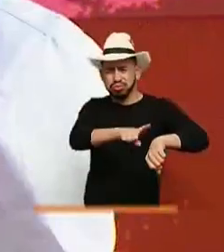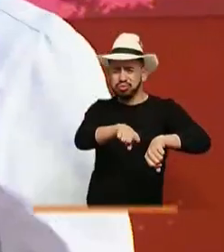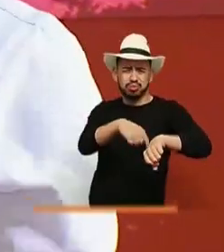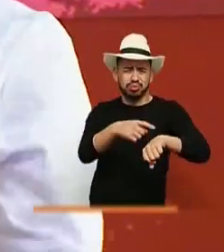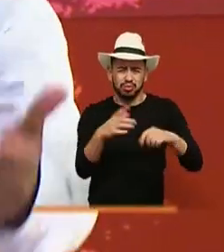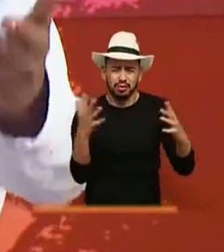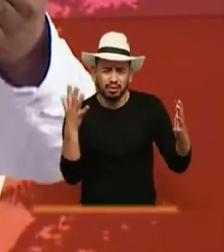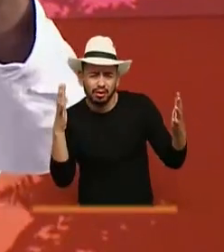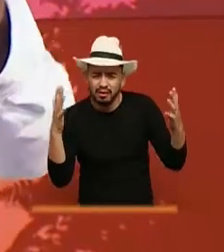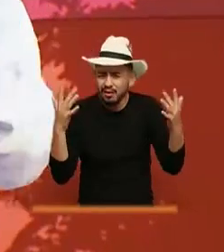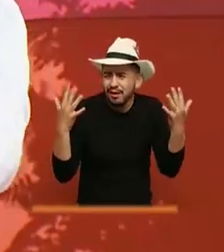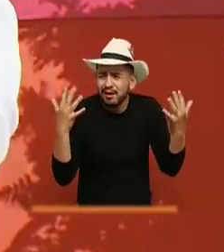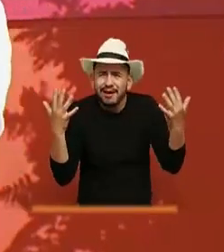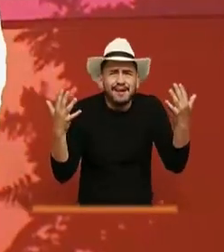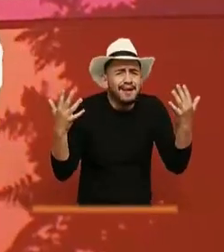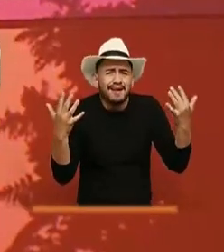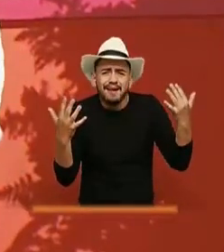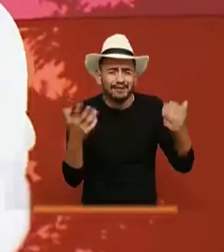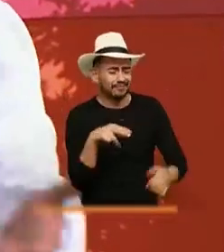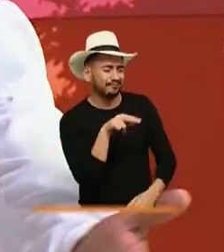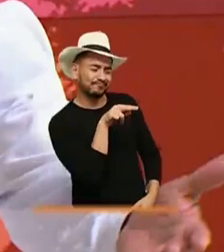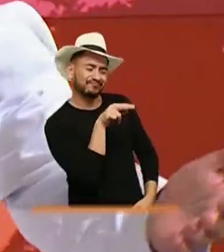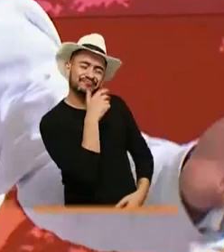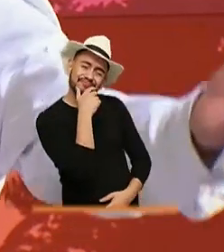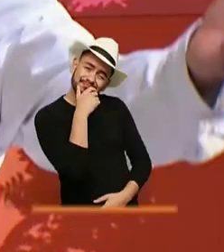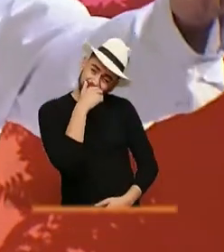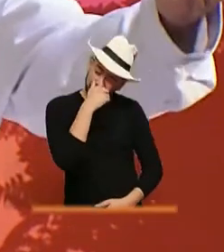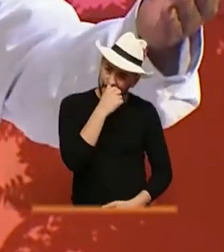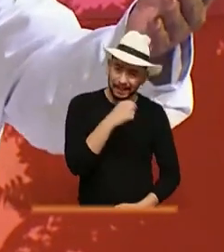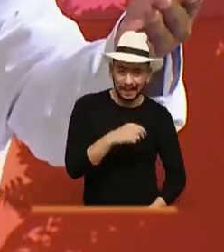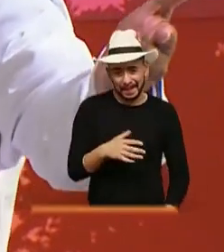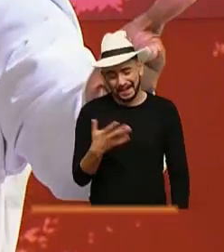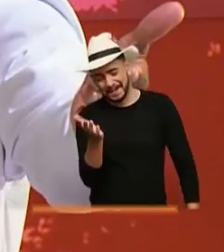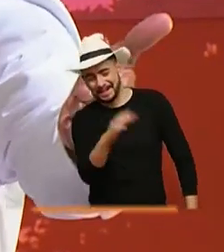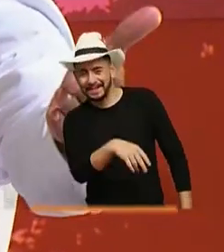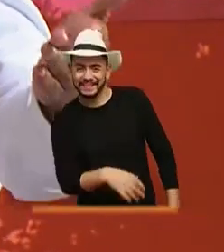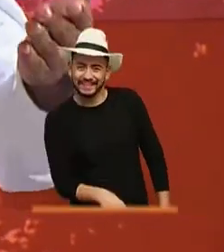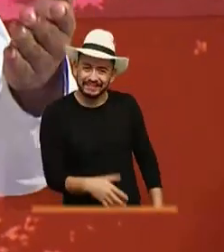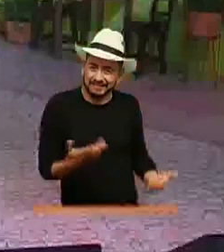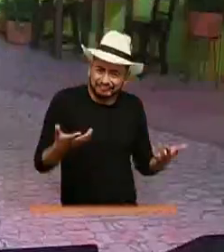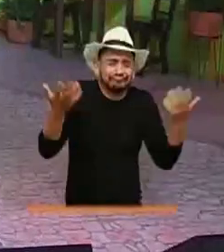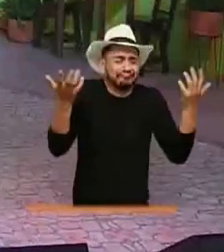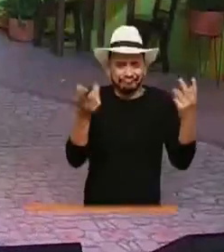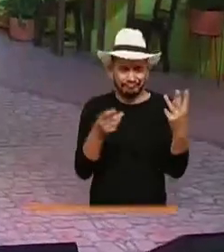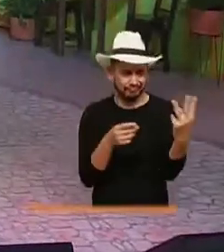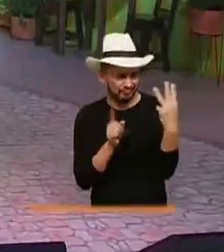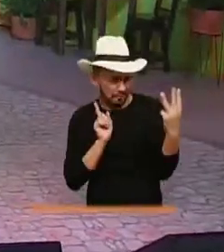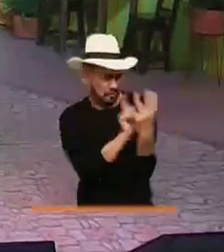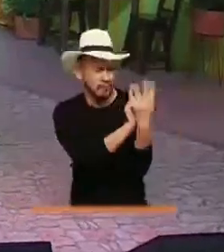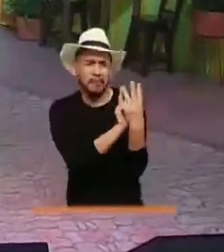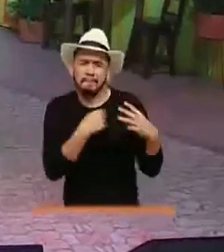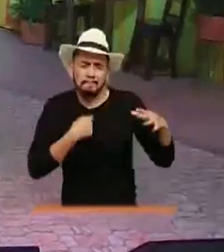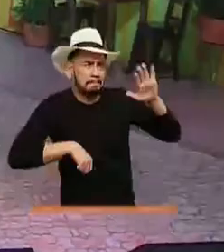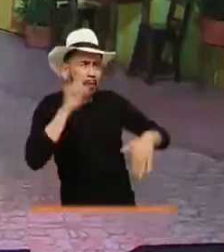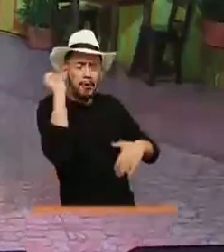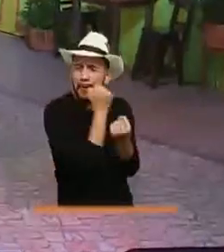embolatado, pues que no puede creer que a los tres haya pasado. Yo eso sí lo